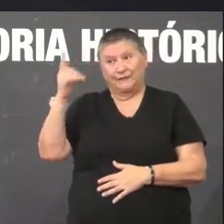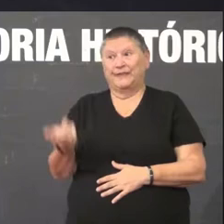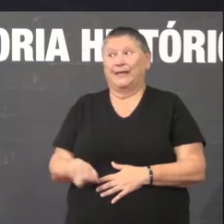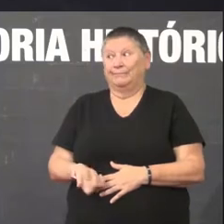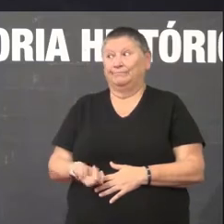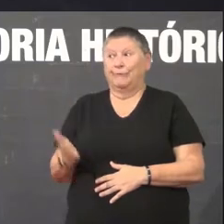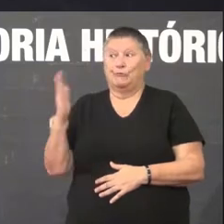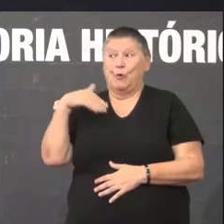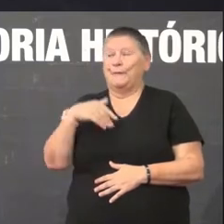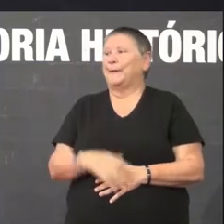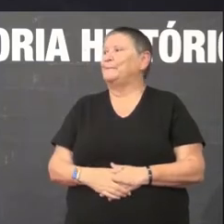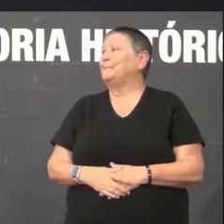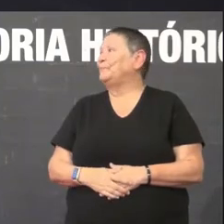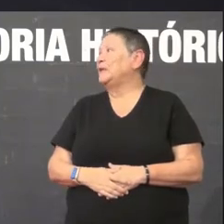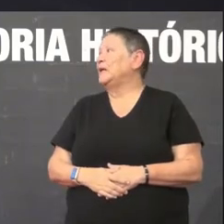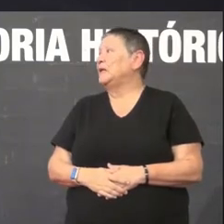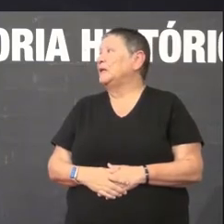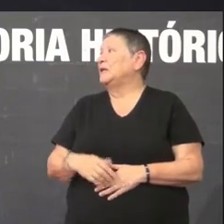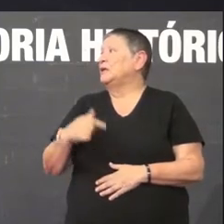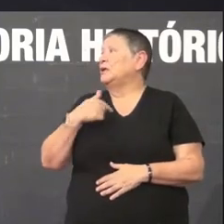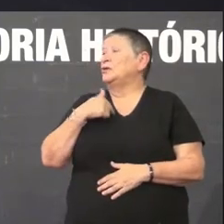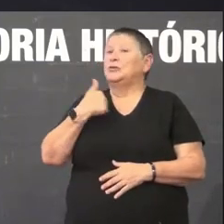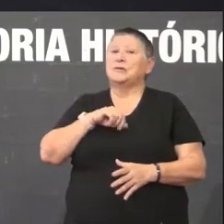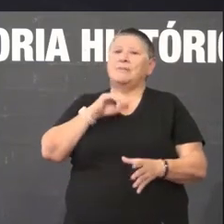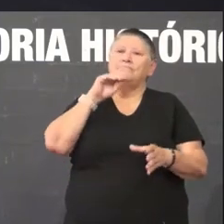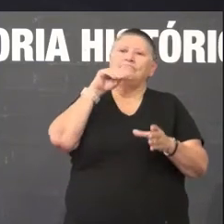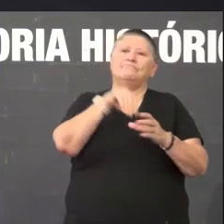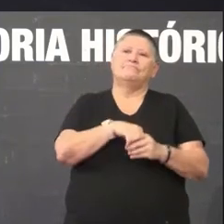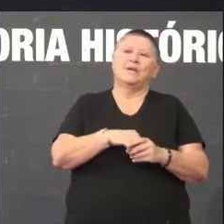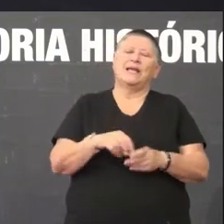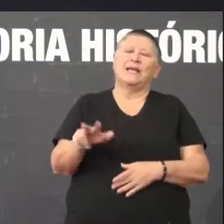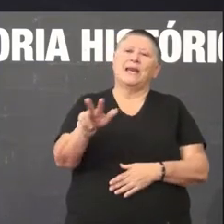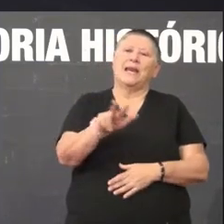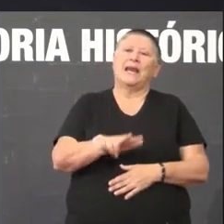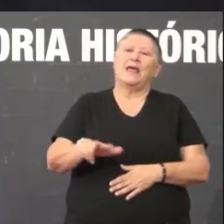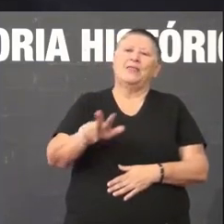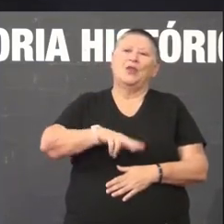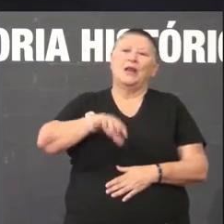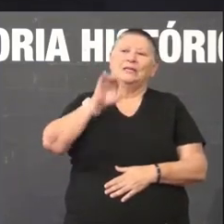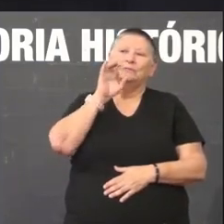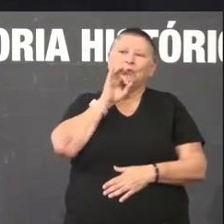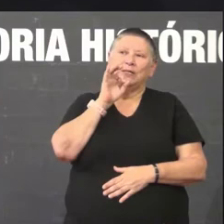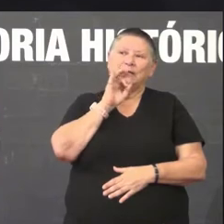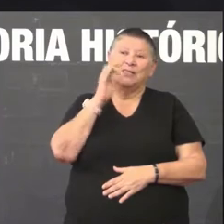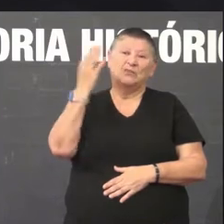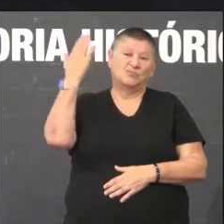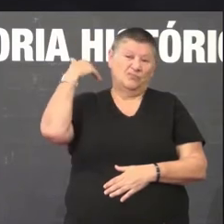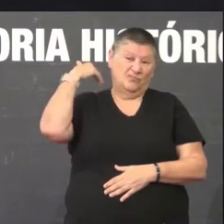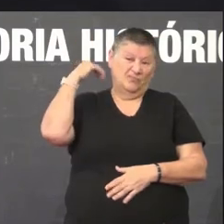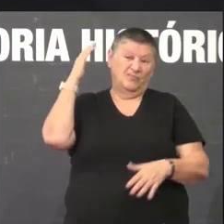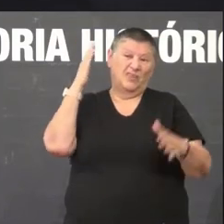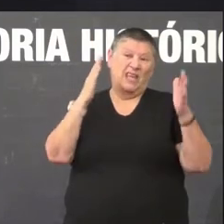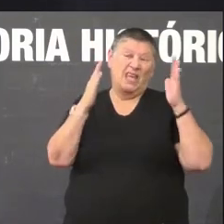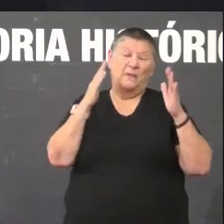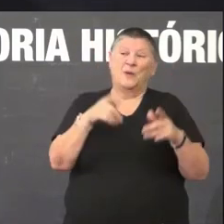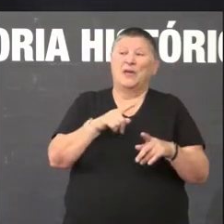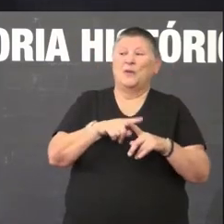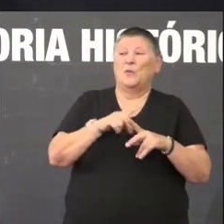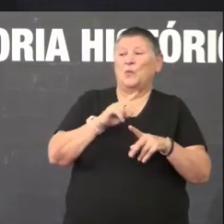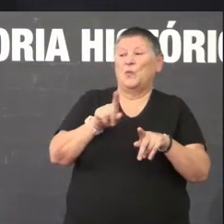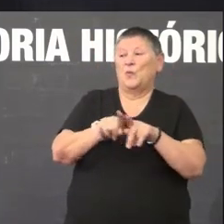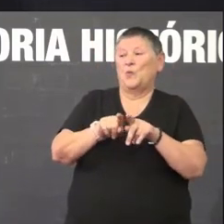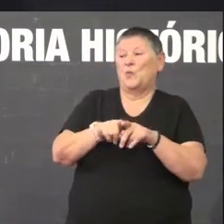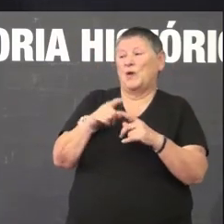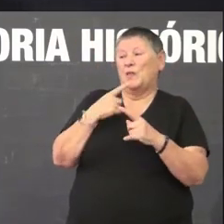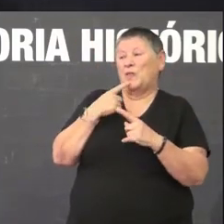xa formei parte do nacionalismo galego, que en aqueles anos se consideraba